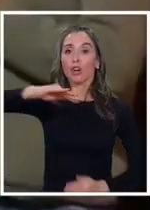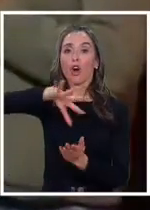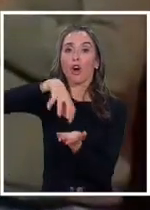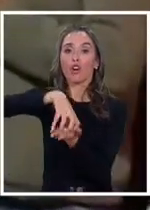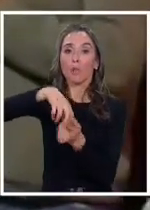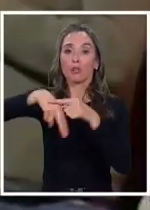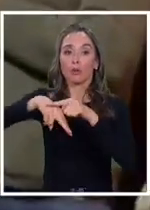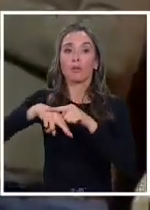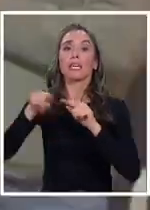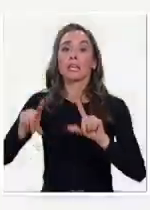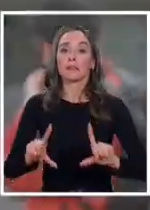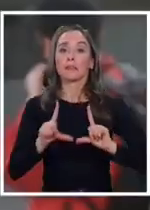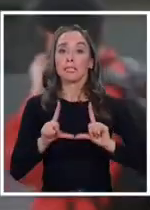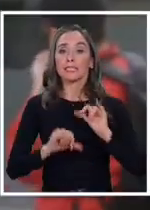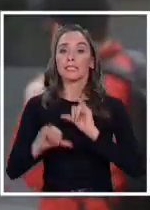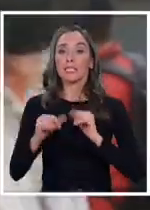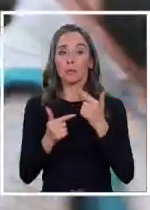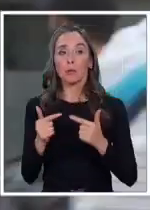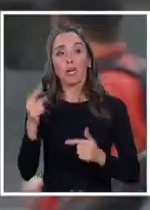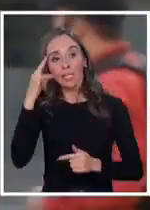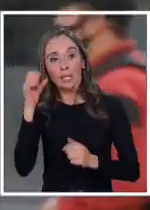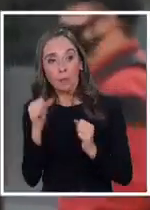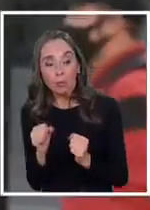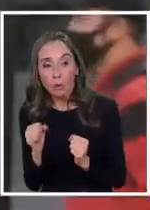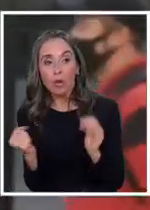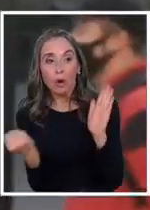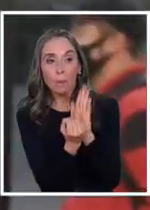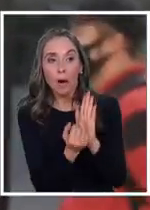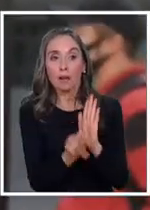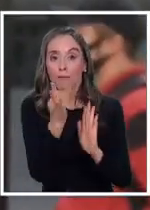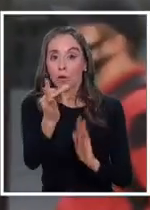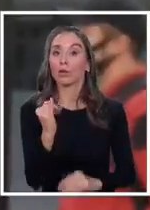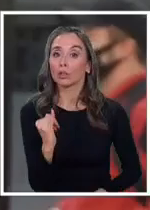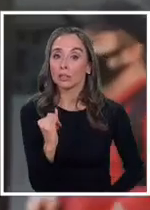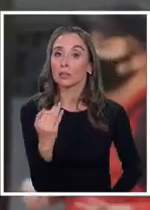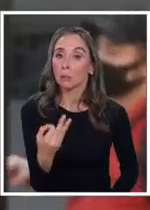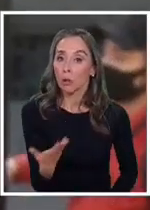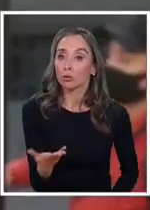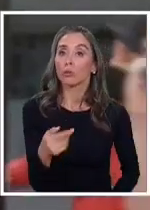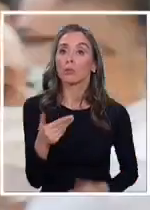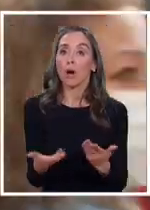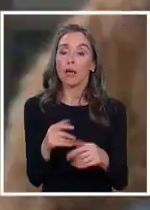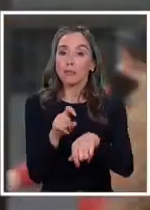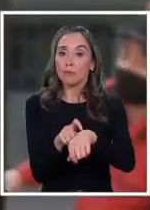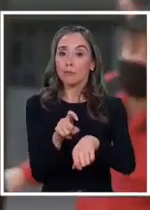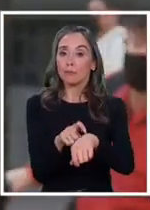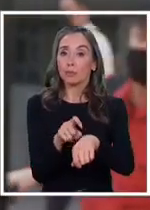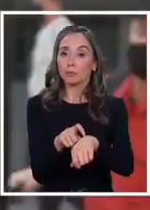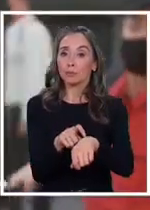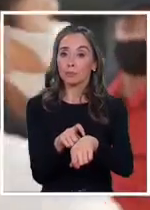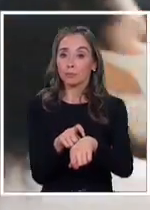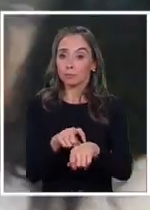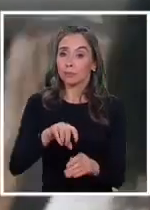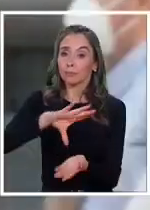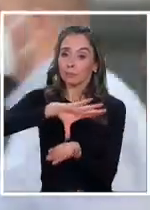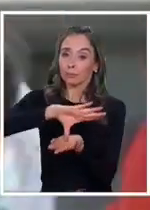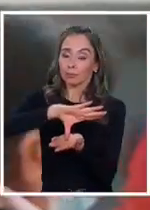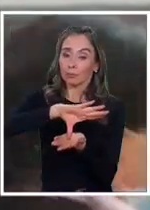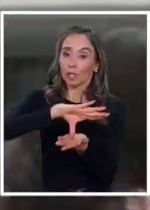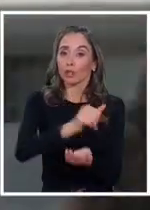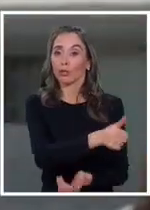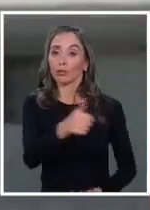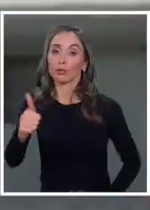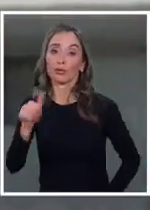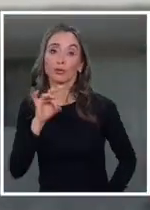comuna, es cientista política. ¿Crees que se puede marcar un precedente? Sí, por supuesto, sobre todo en estos momentos en el cual el país